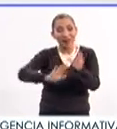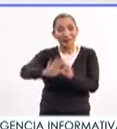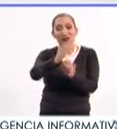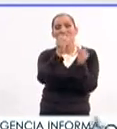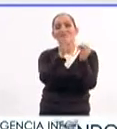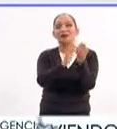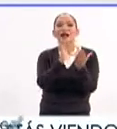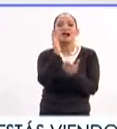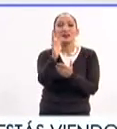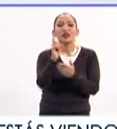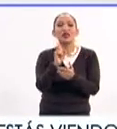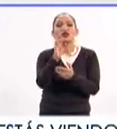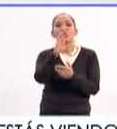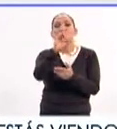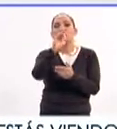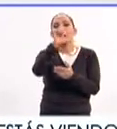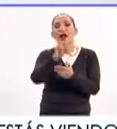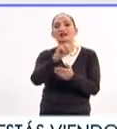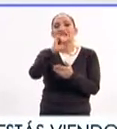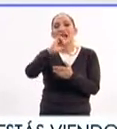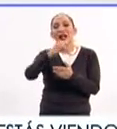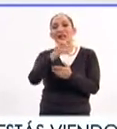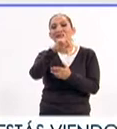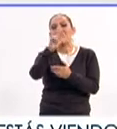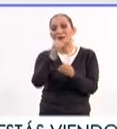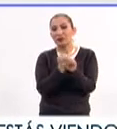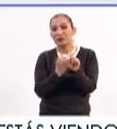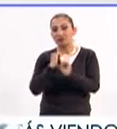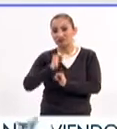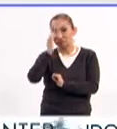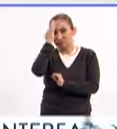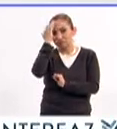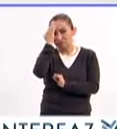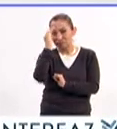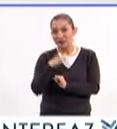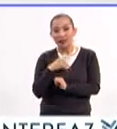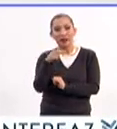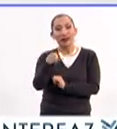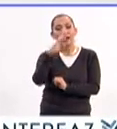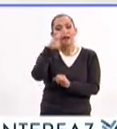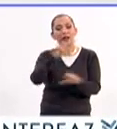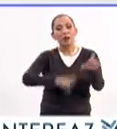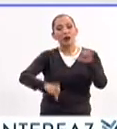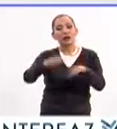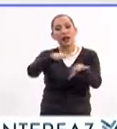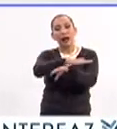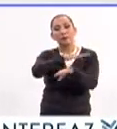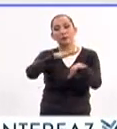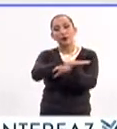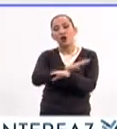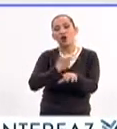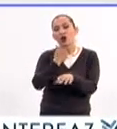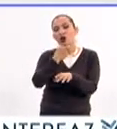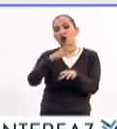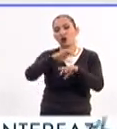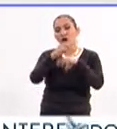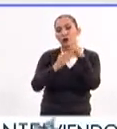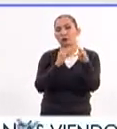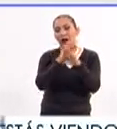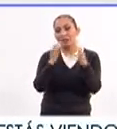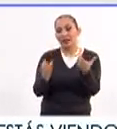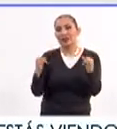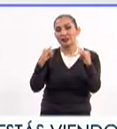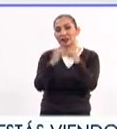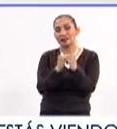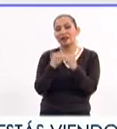ambiente. Muchísimas gracias, doctor Joan Sánchez Cabeza, investigador titular C, responsable del Laboratorio de Cambio Global y Climático del Instituto de